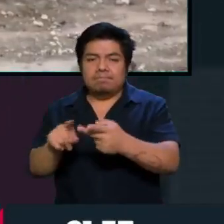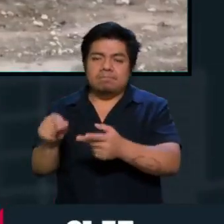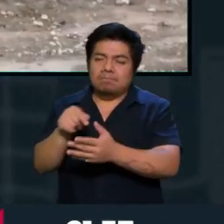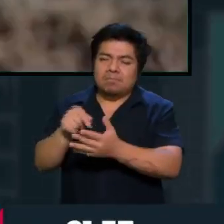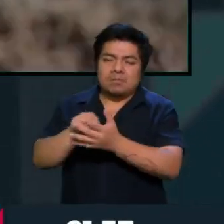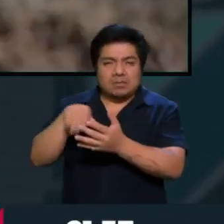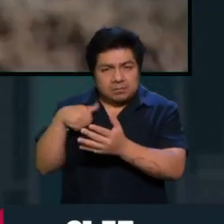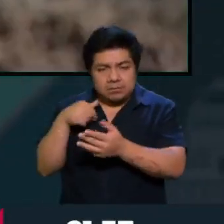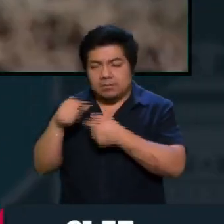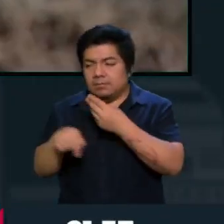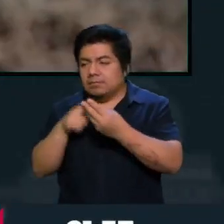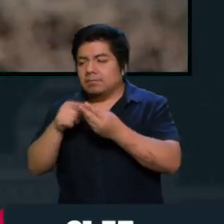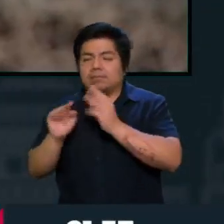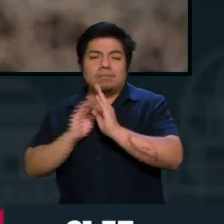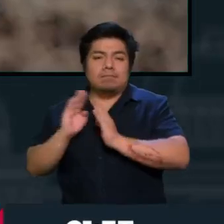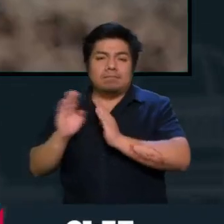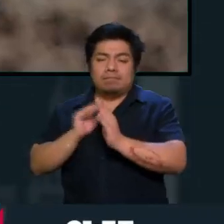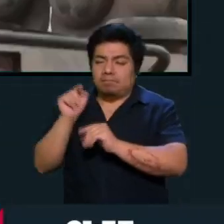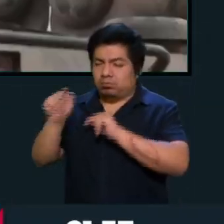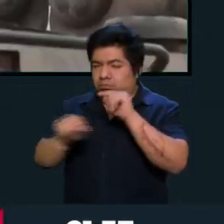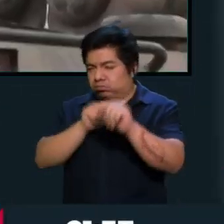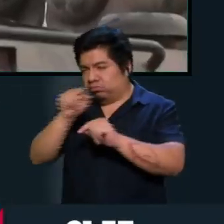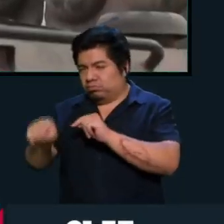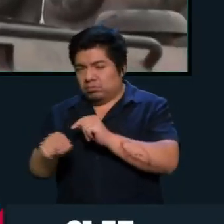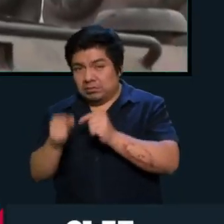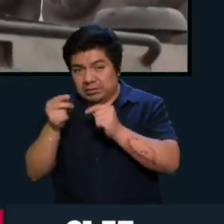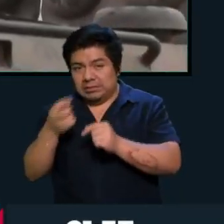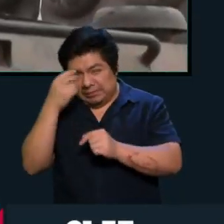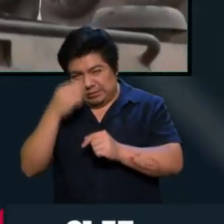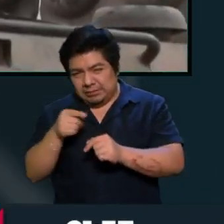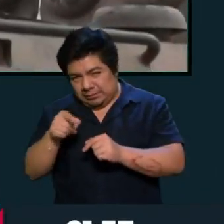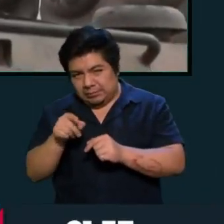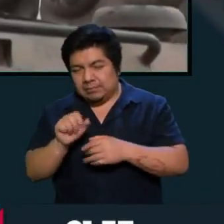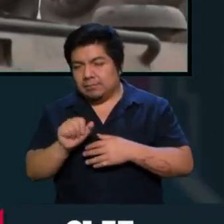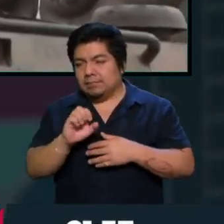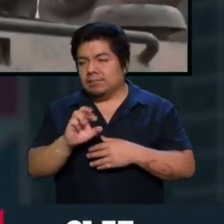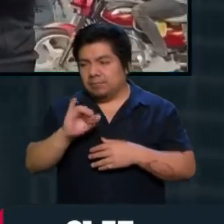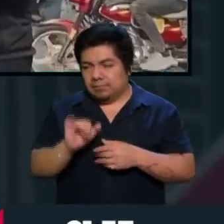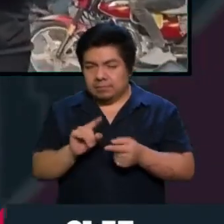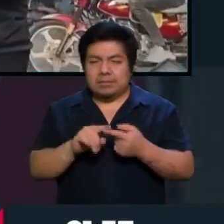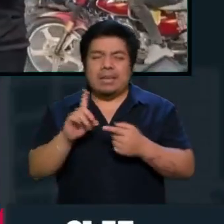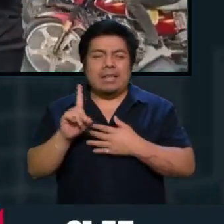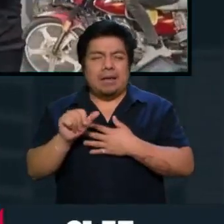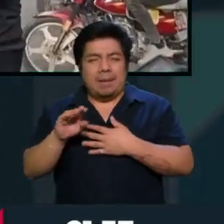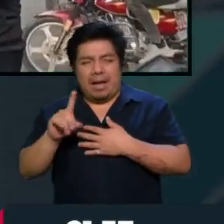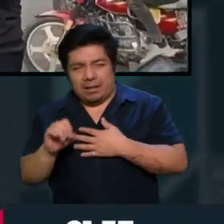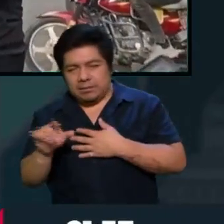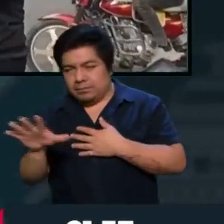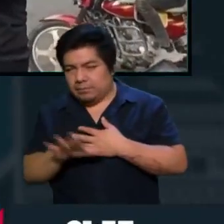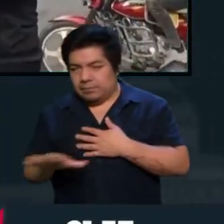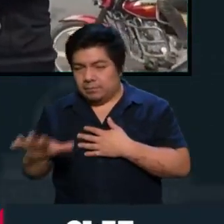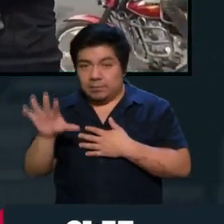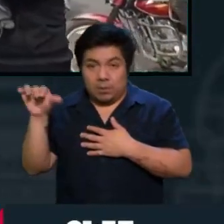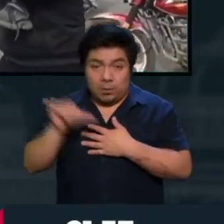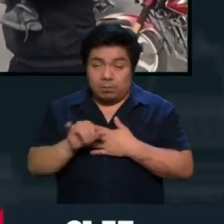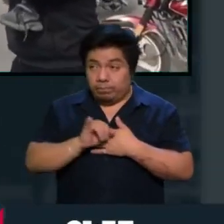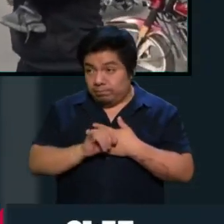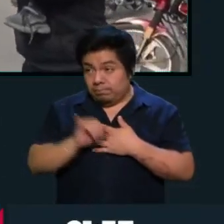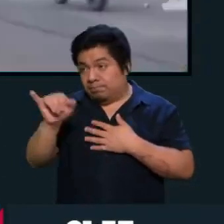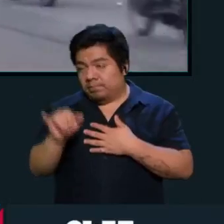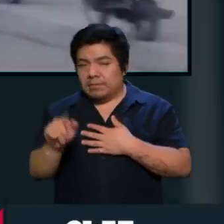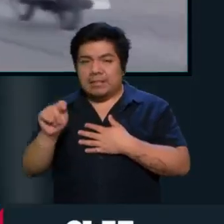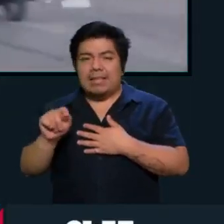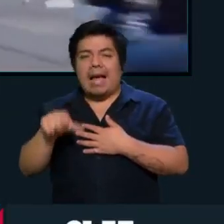y dice objetivos militares, ataques selectivos, de esos que sabe hacer en Siria, Damasco, y hoy de hecho fue muy lejos, llegó hasta